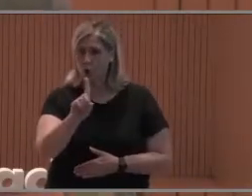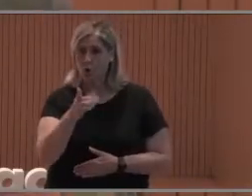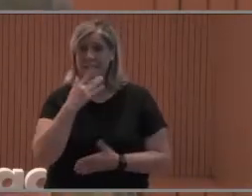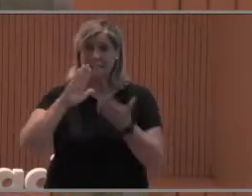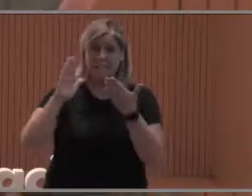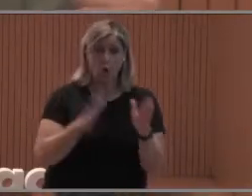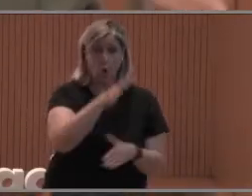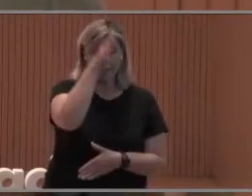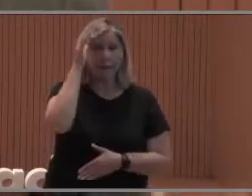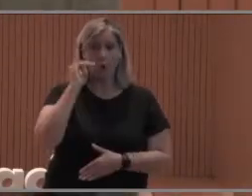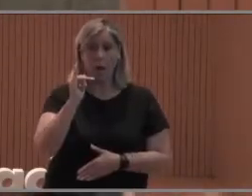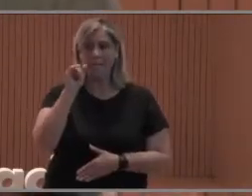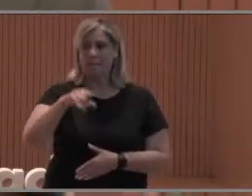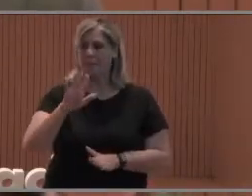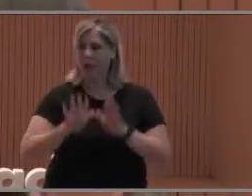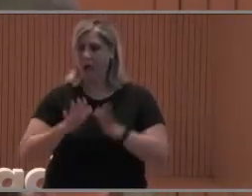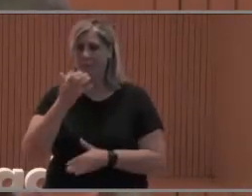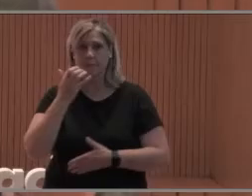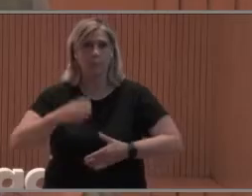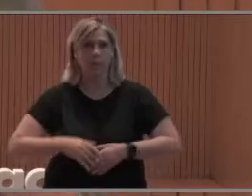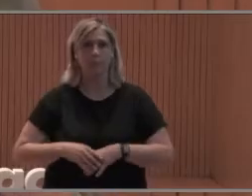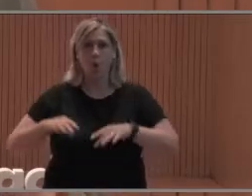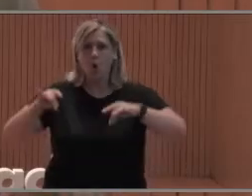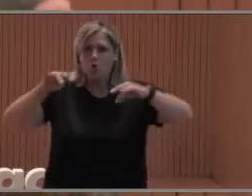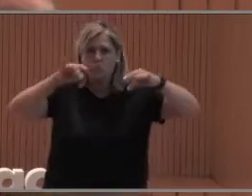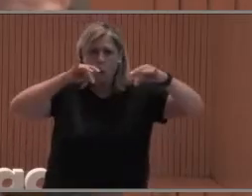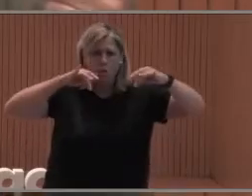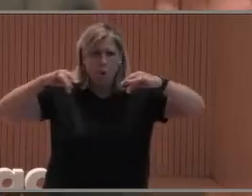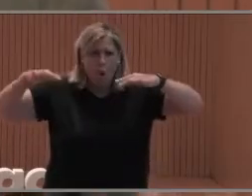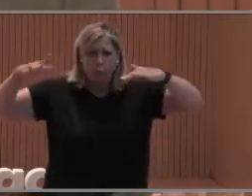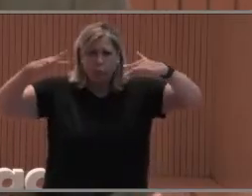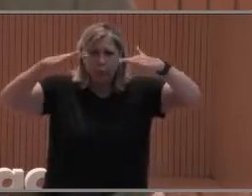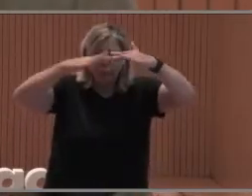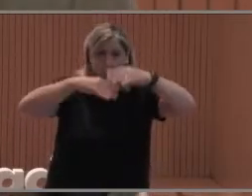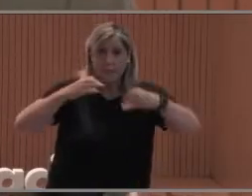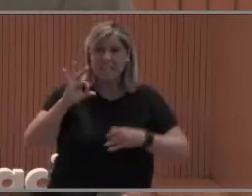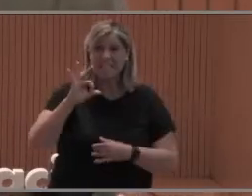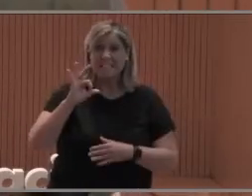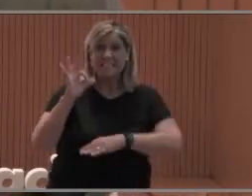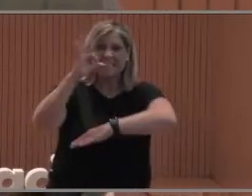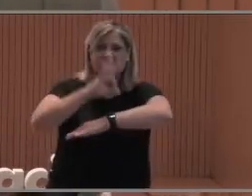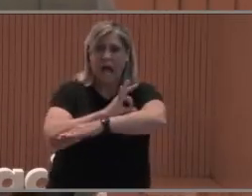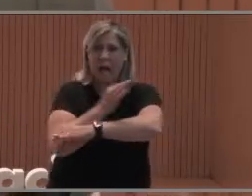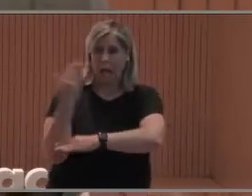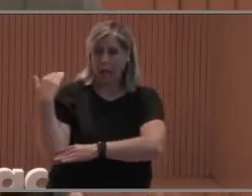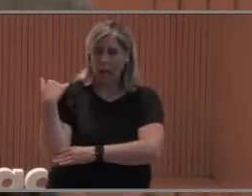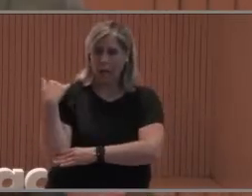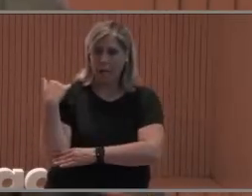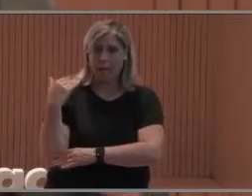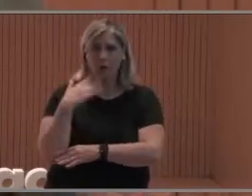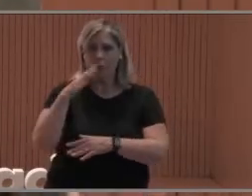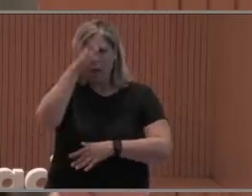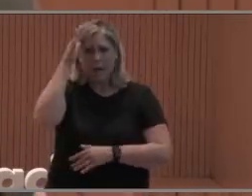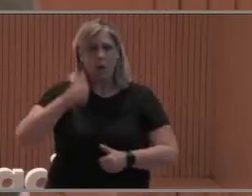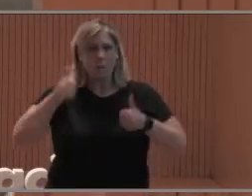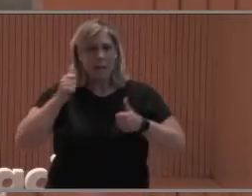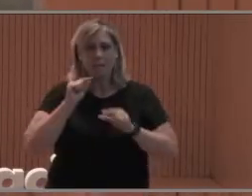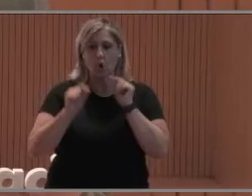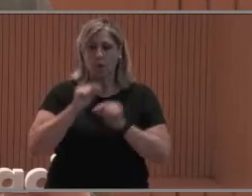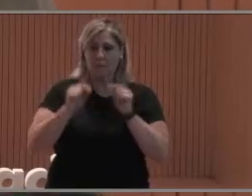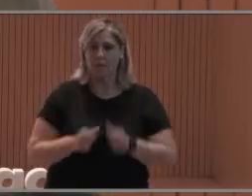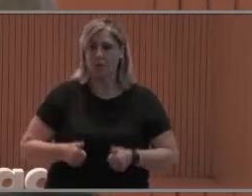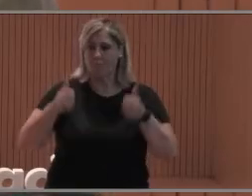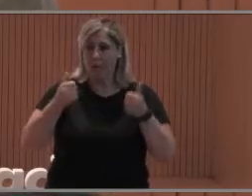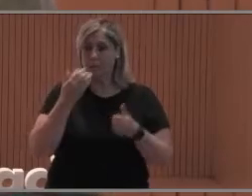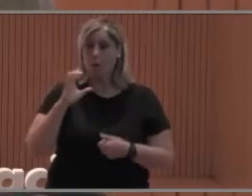calor también hay a veces intrusiones de polvo del Sáhara. Como hace más calor se forman más contaminantes atmosféricos como